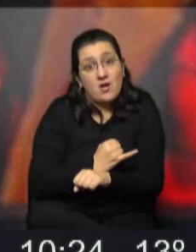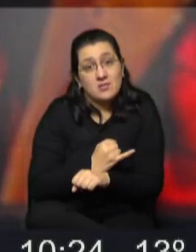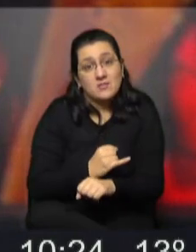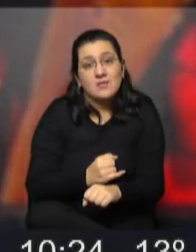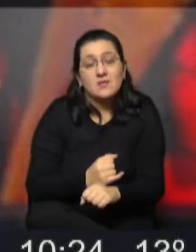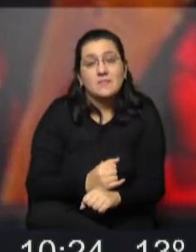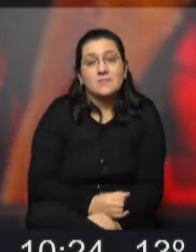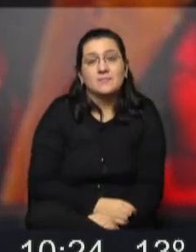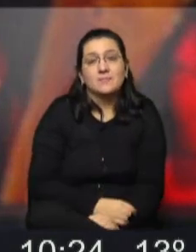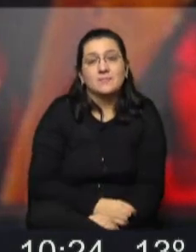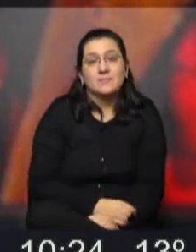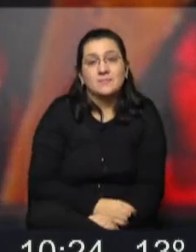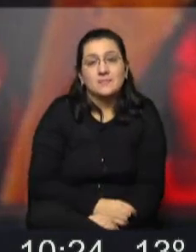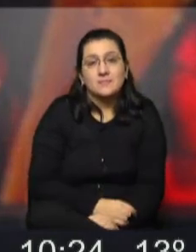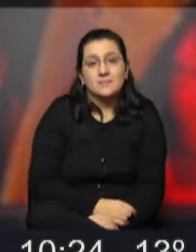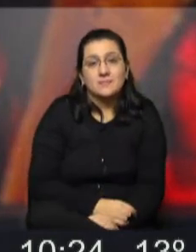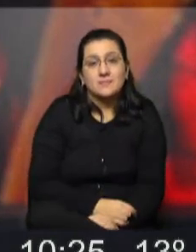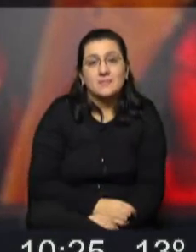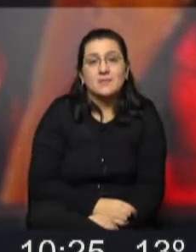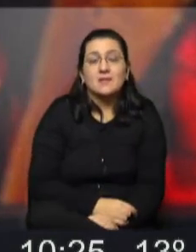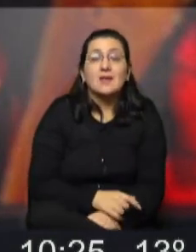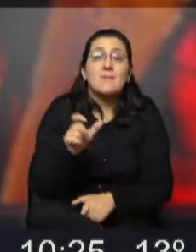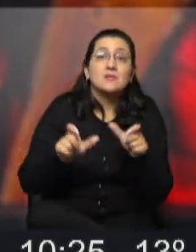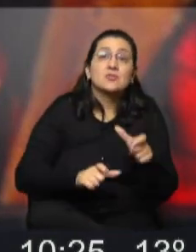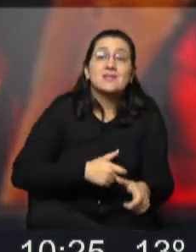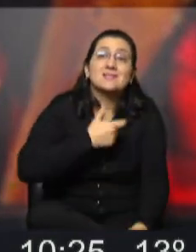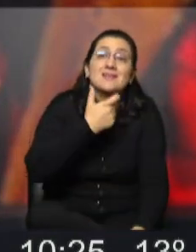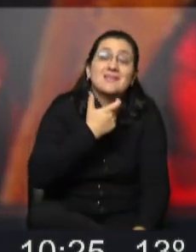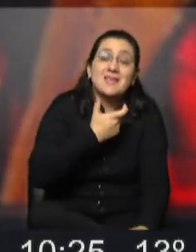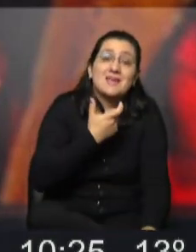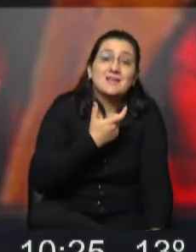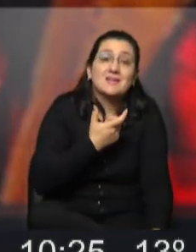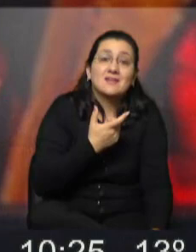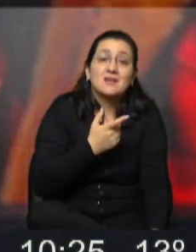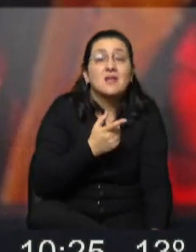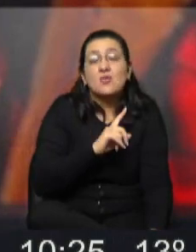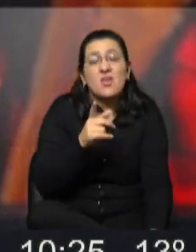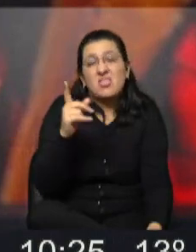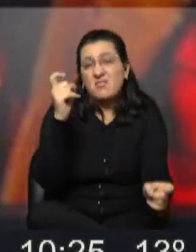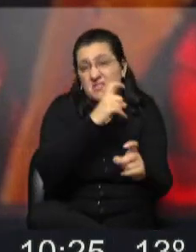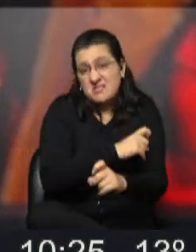hacer humor. Hacer que la gente se ría no es muy difícil.